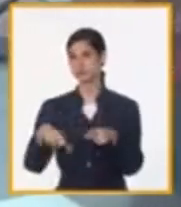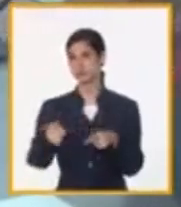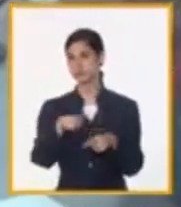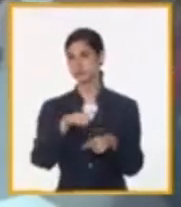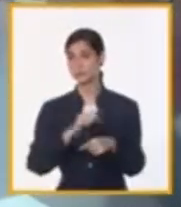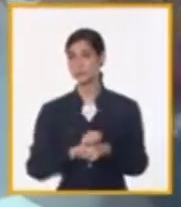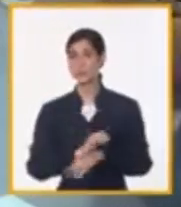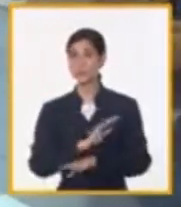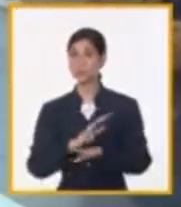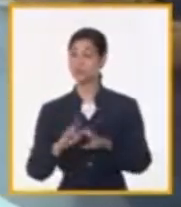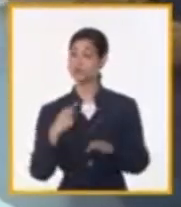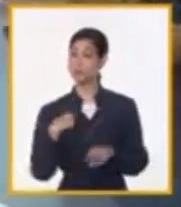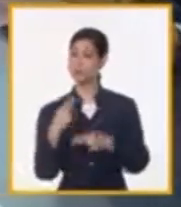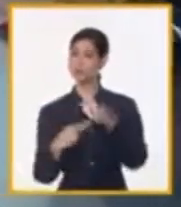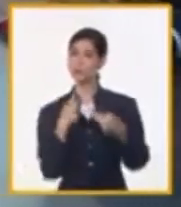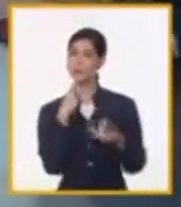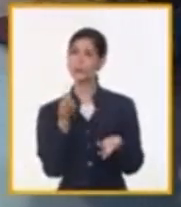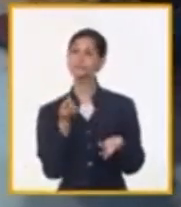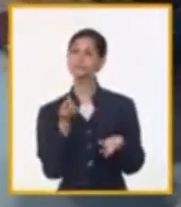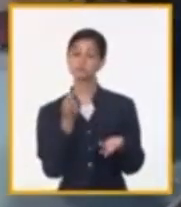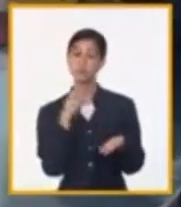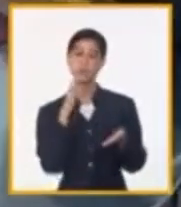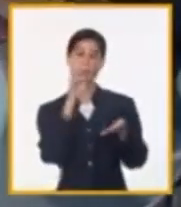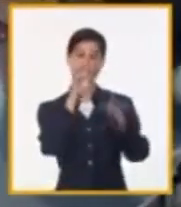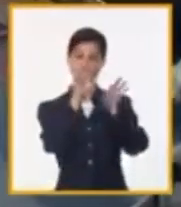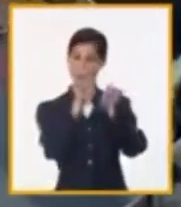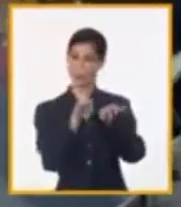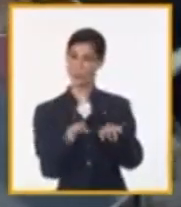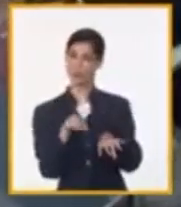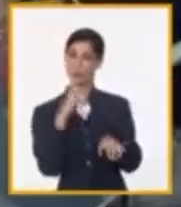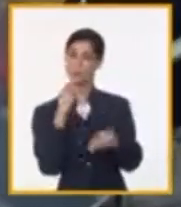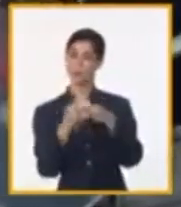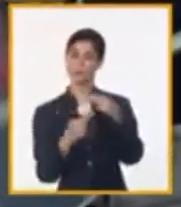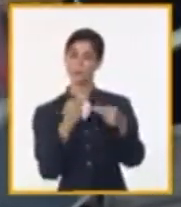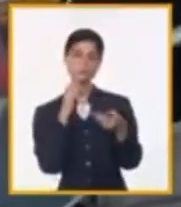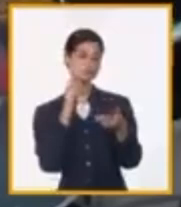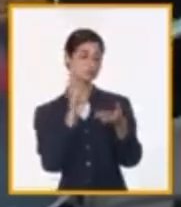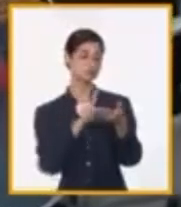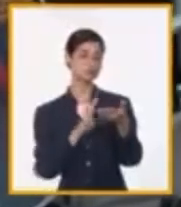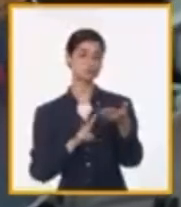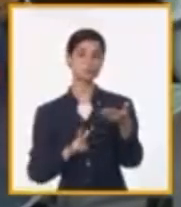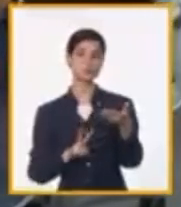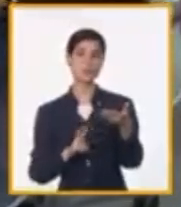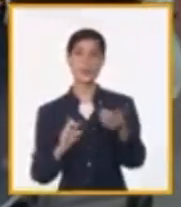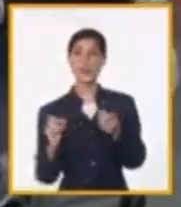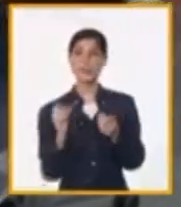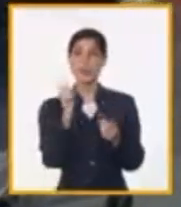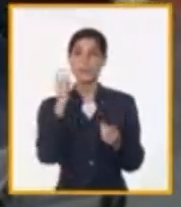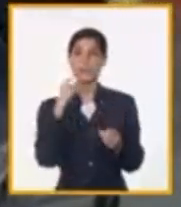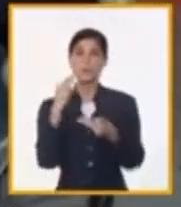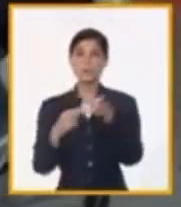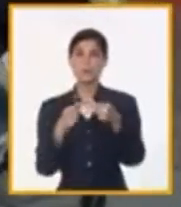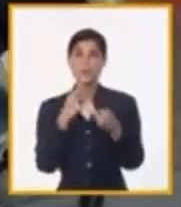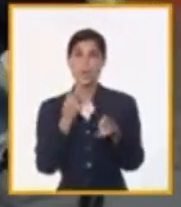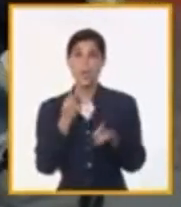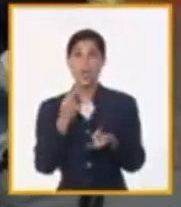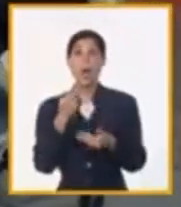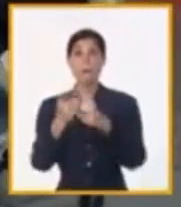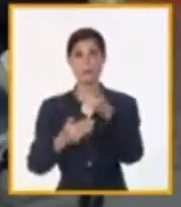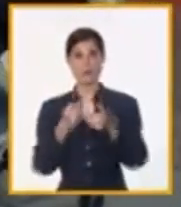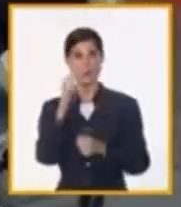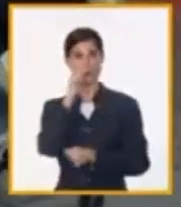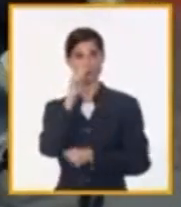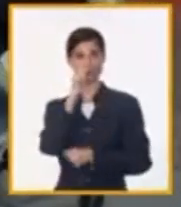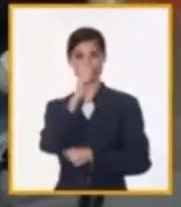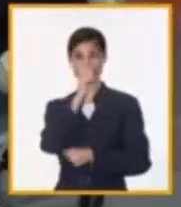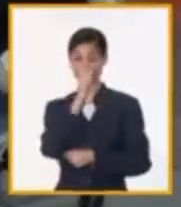siempe que donde quiera que llegan al momento que Ese es el narcotráfico es todo lo contrario la